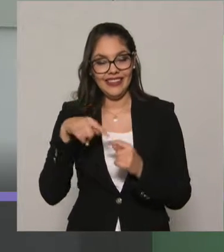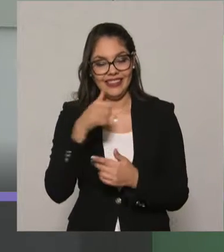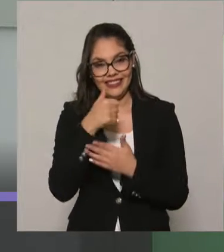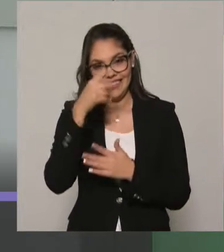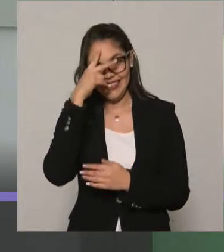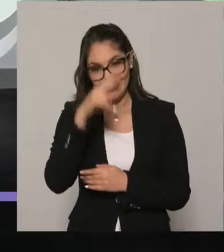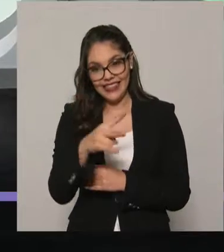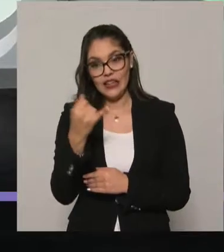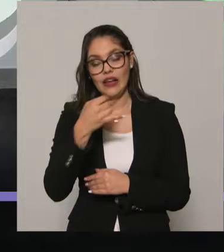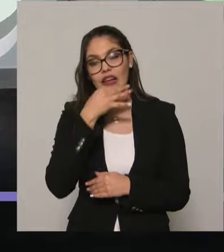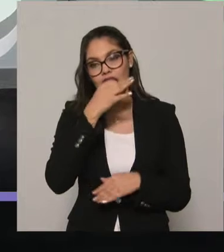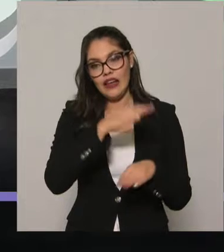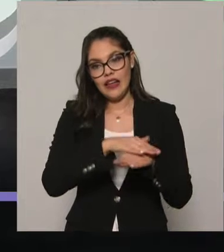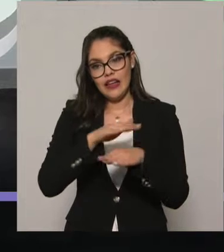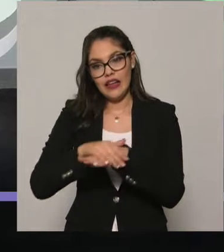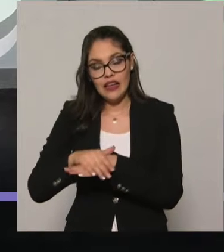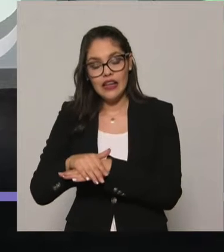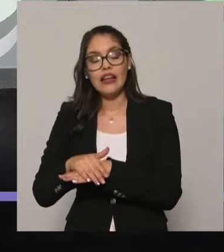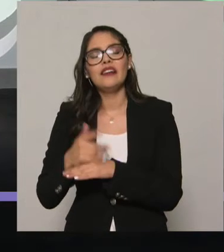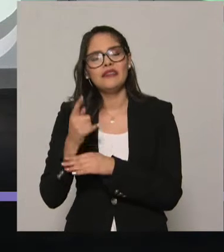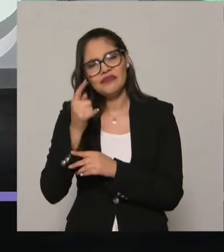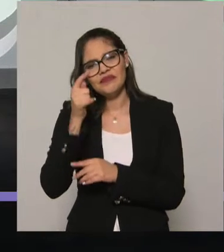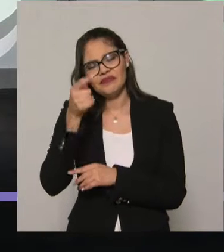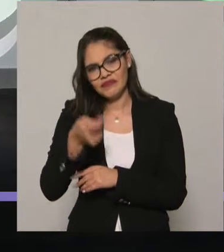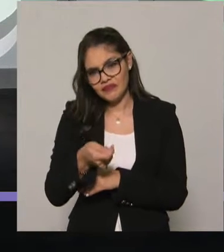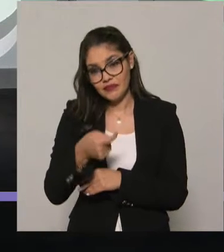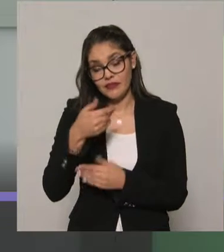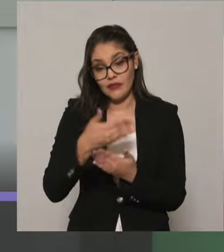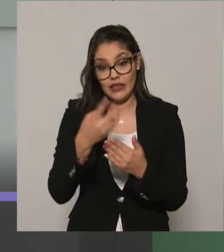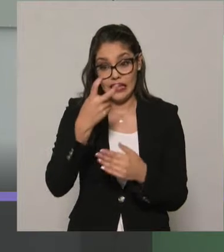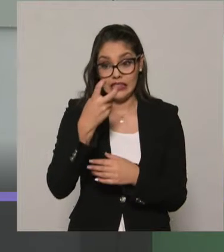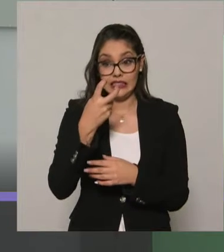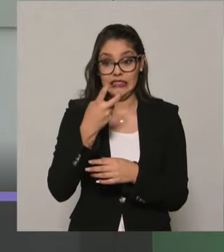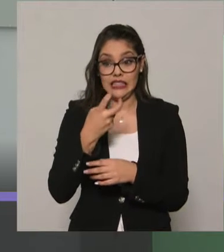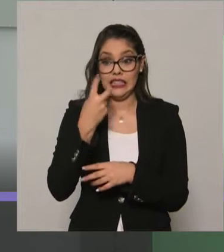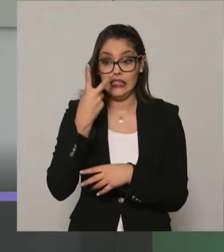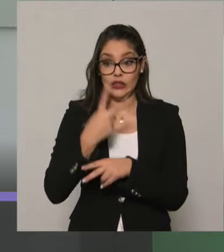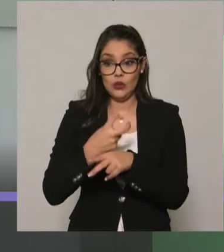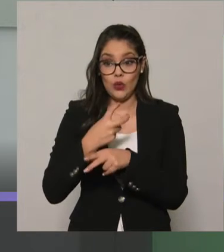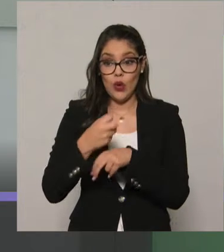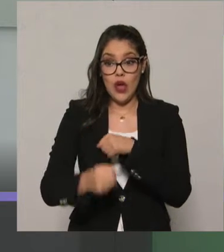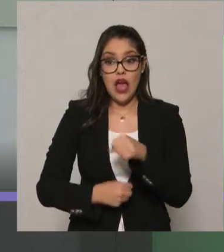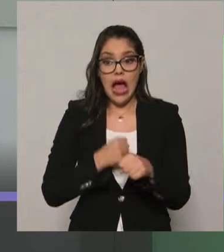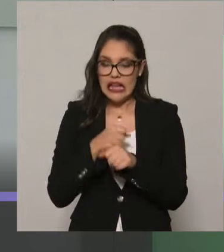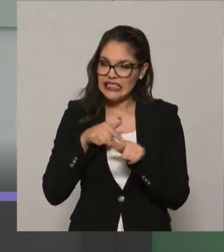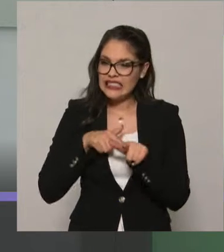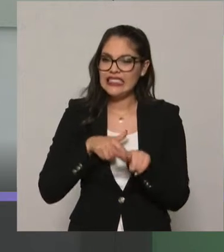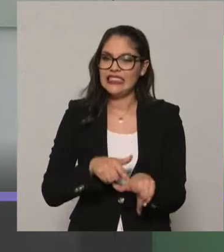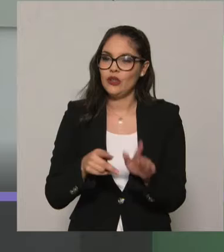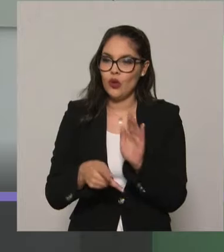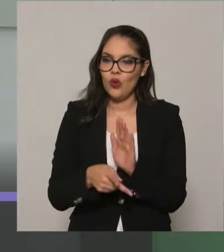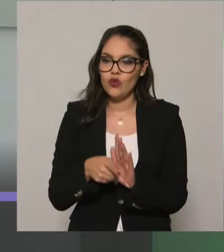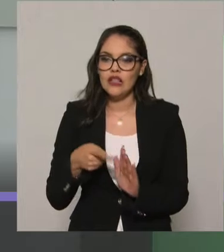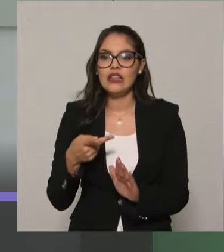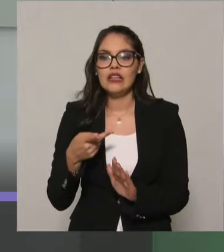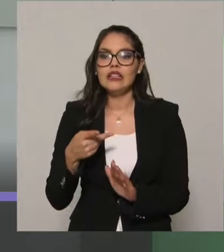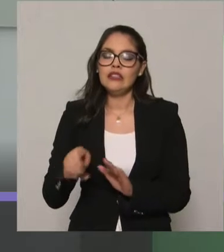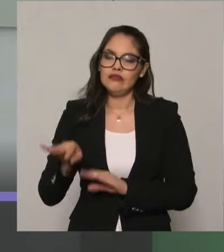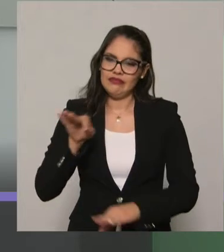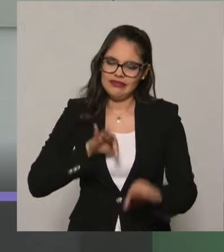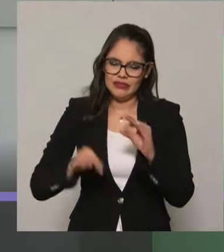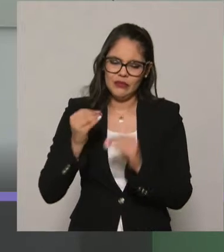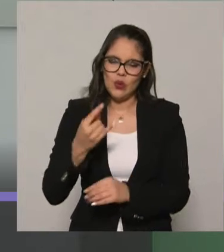déjame anunciar a nuestros amigos que por segundo año consecutivo se trabajará mucho alrededor de los